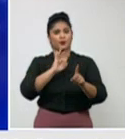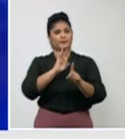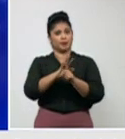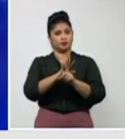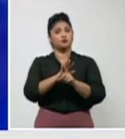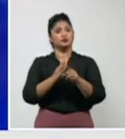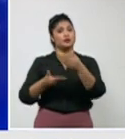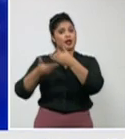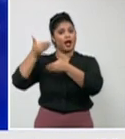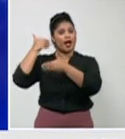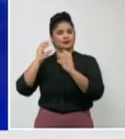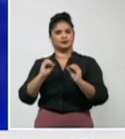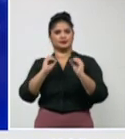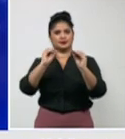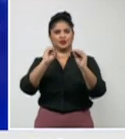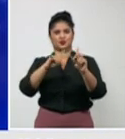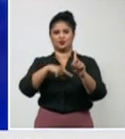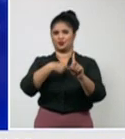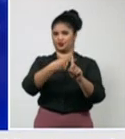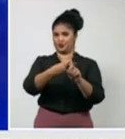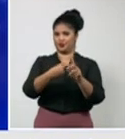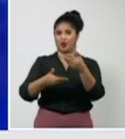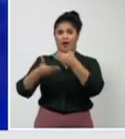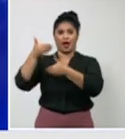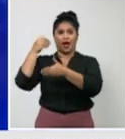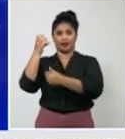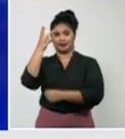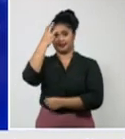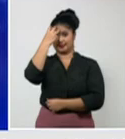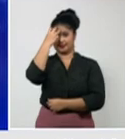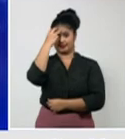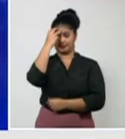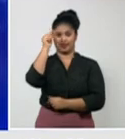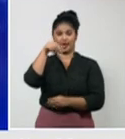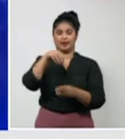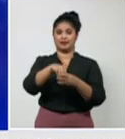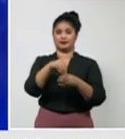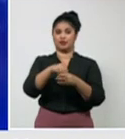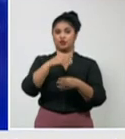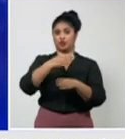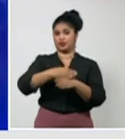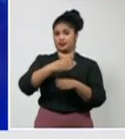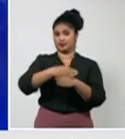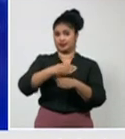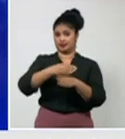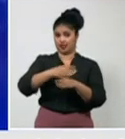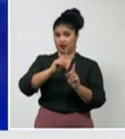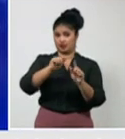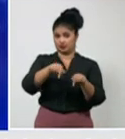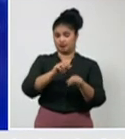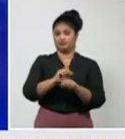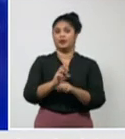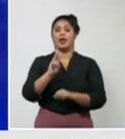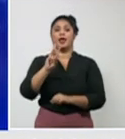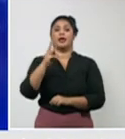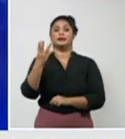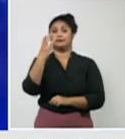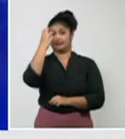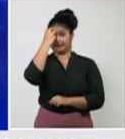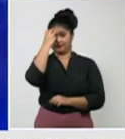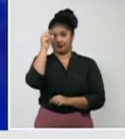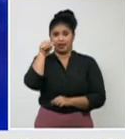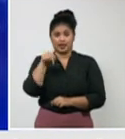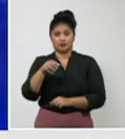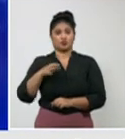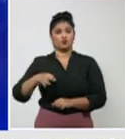transmisión. Era Tercer Frente y Yatera, Tercer Frente de Santiago. Tercer Frente ya hace unos días, una semana, se